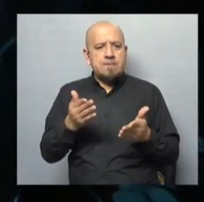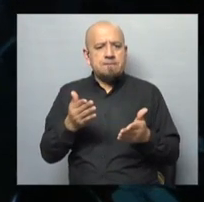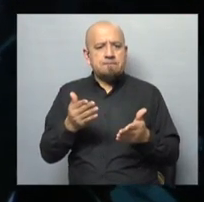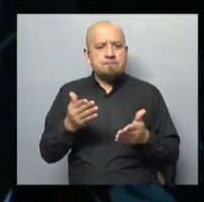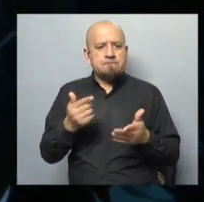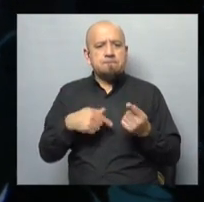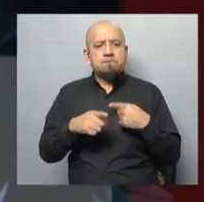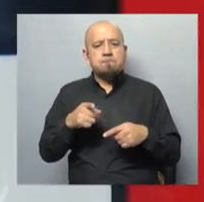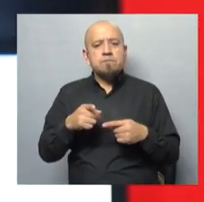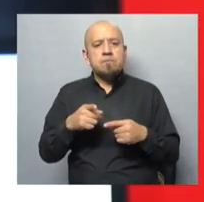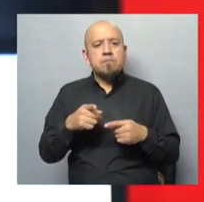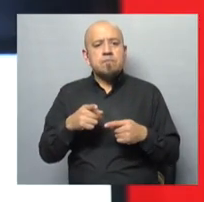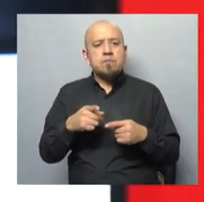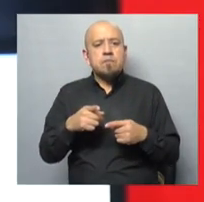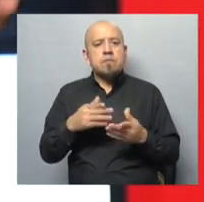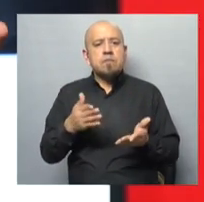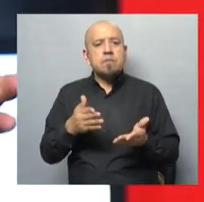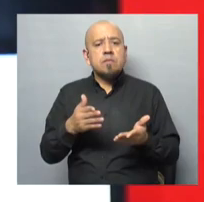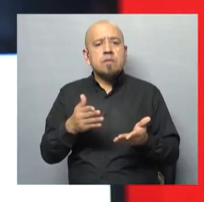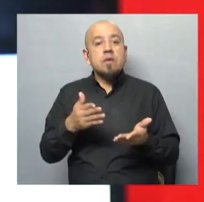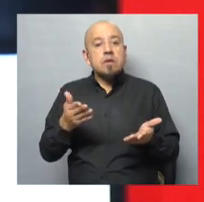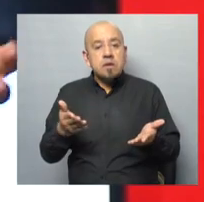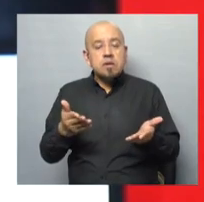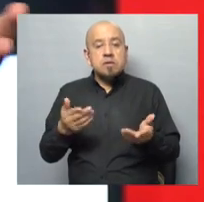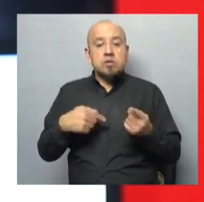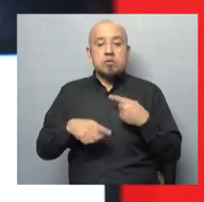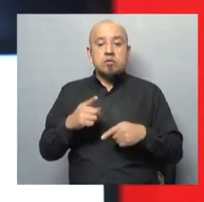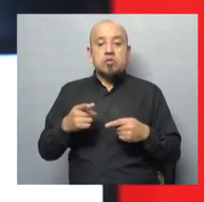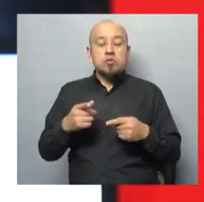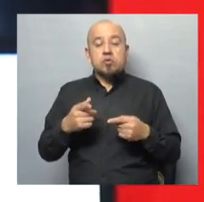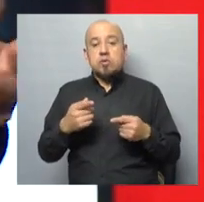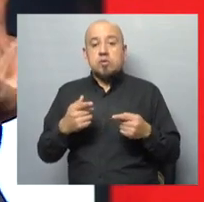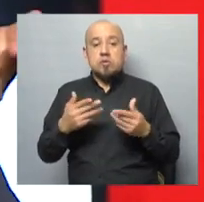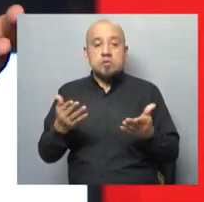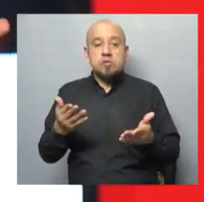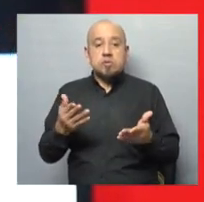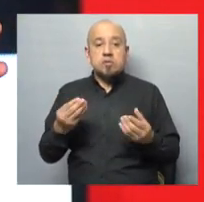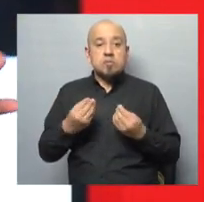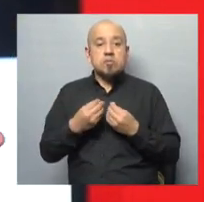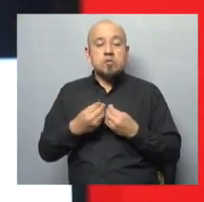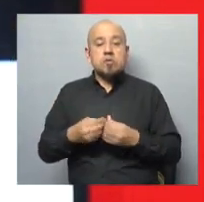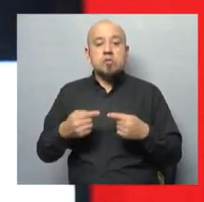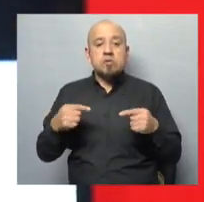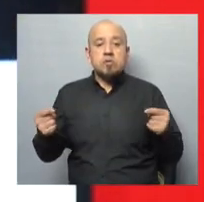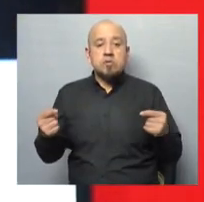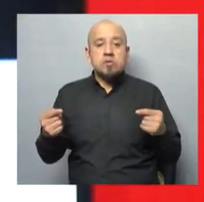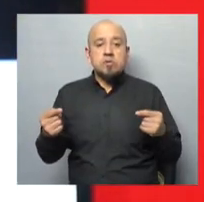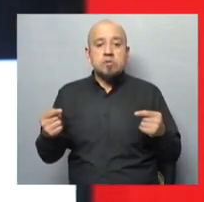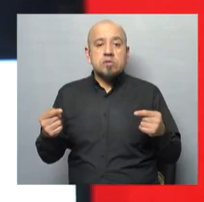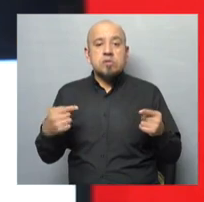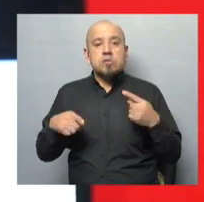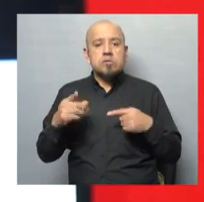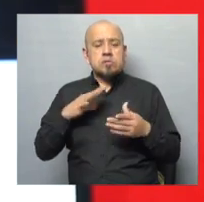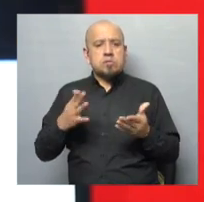estábamos estamos tan tomados y tan tan tan tomados por por un montón de cosas que a veces cuesta